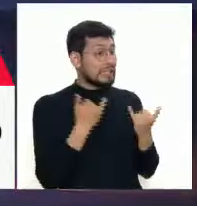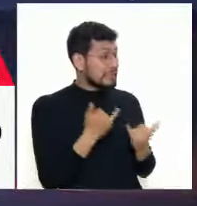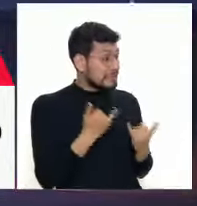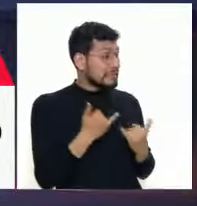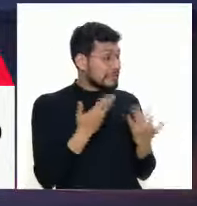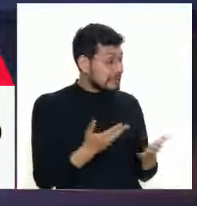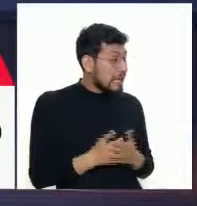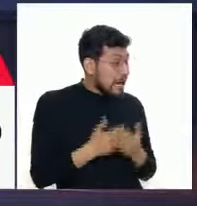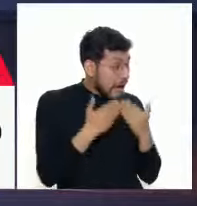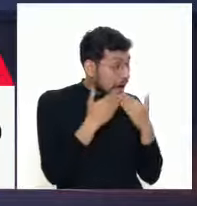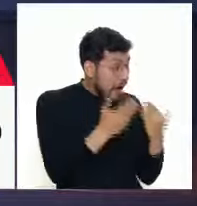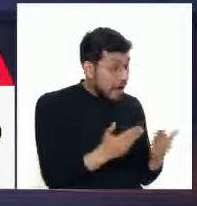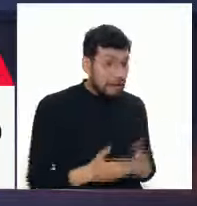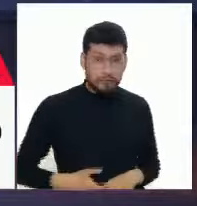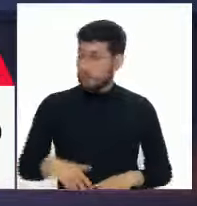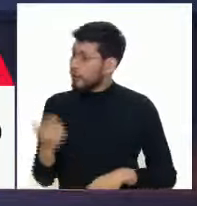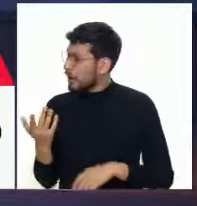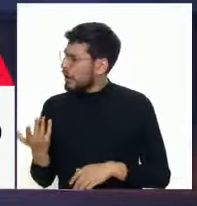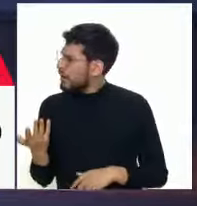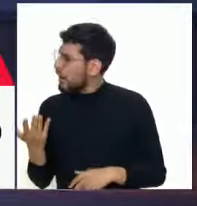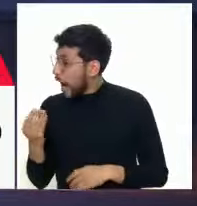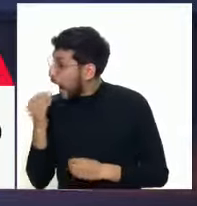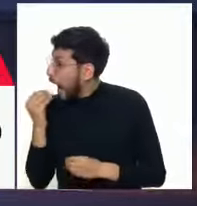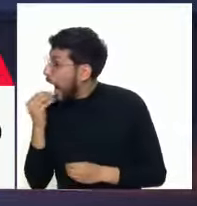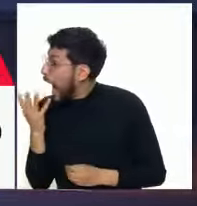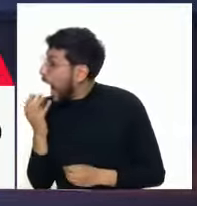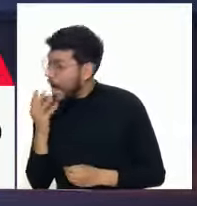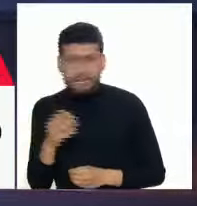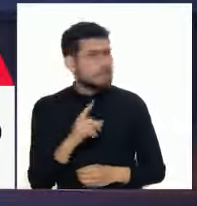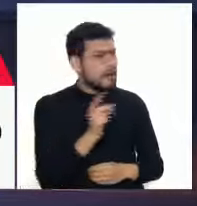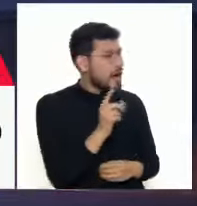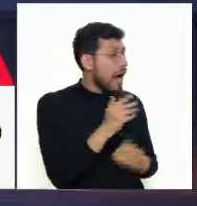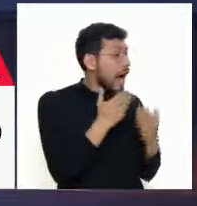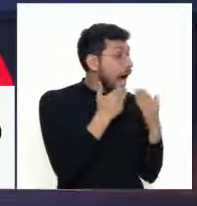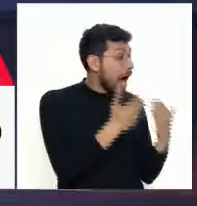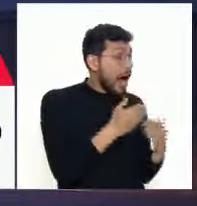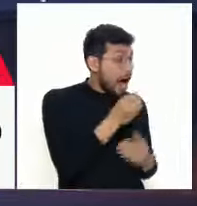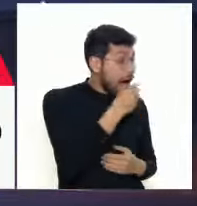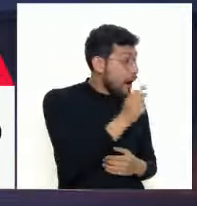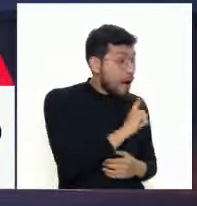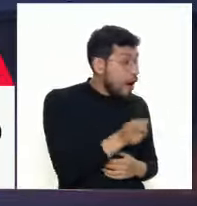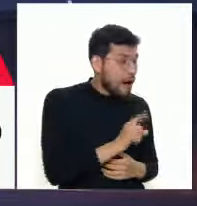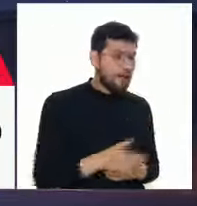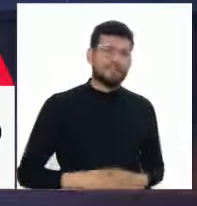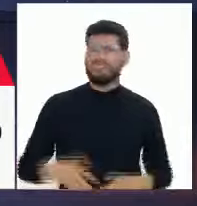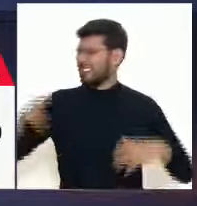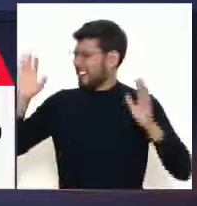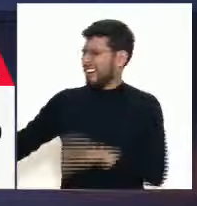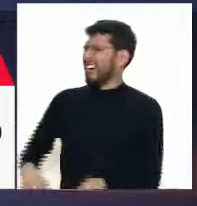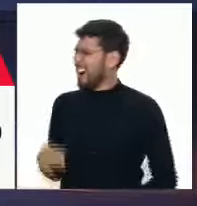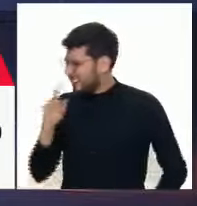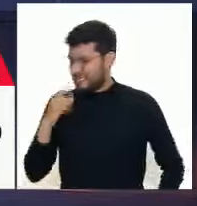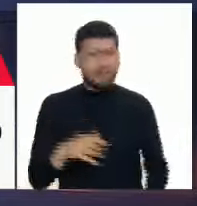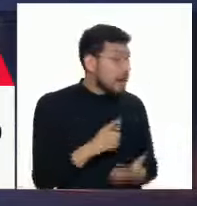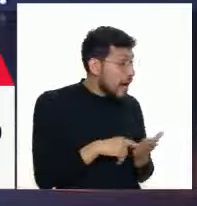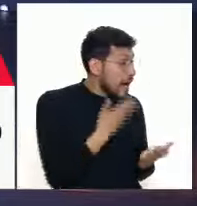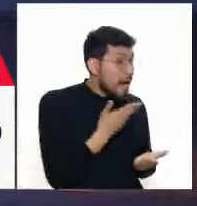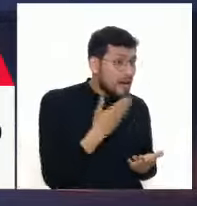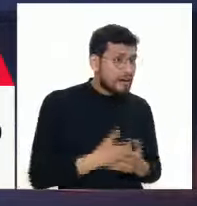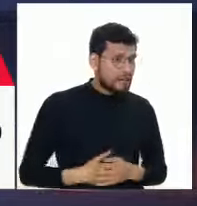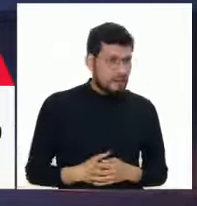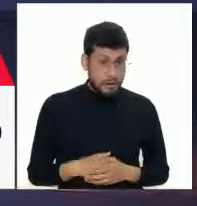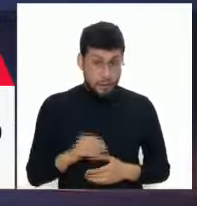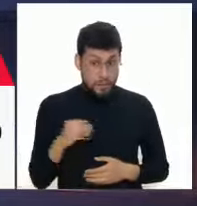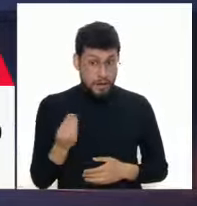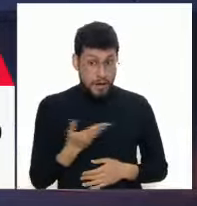hacer un agradecimiento. ¿De comida? ¿Vamos a comer? Gracias. No, agradecimiento de comida, no. Ay, qué aburrido. ¿A quién?